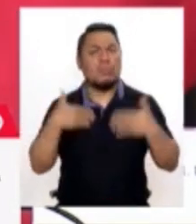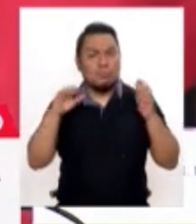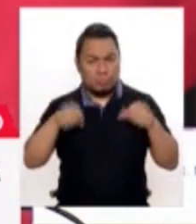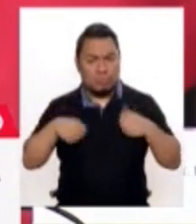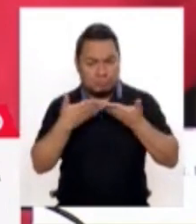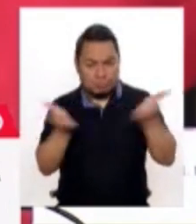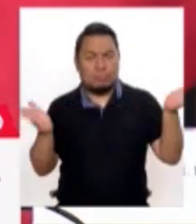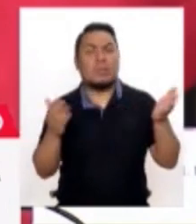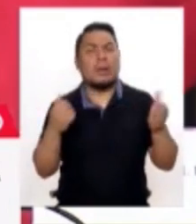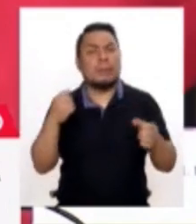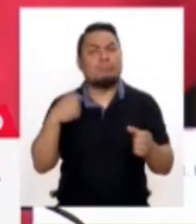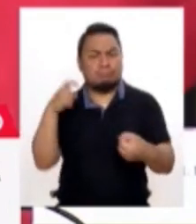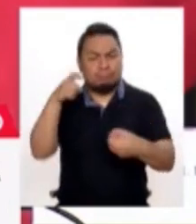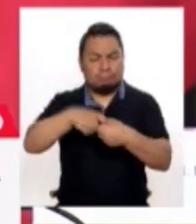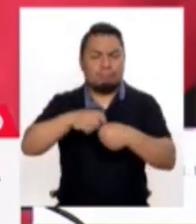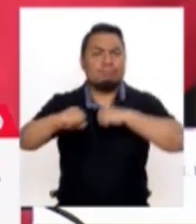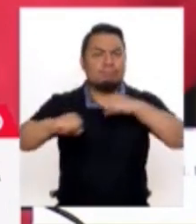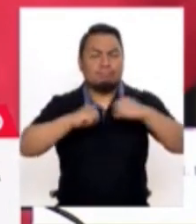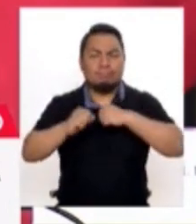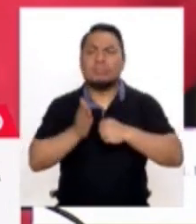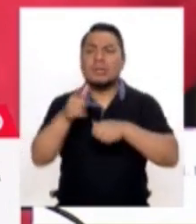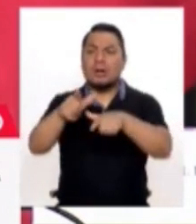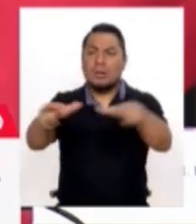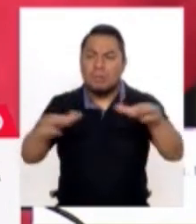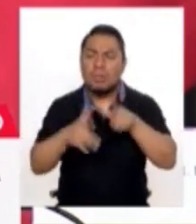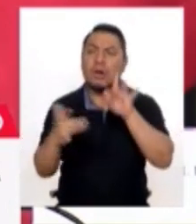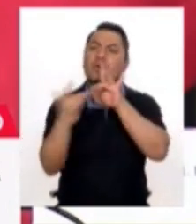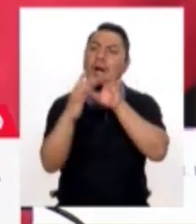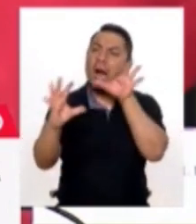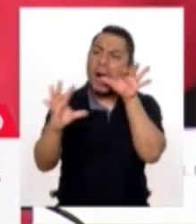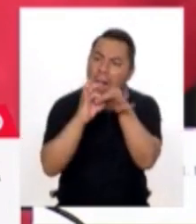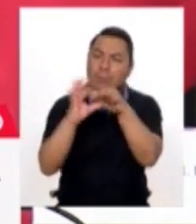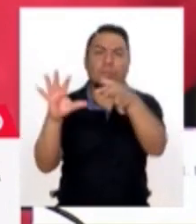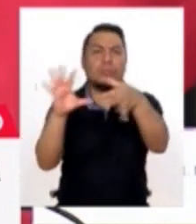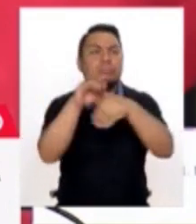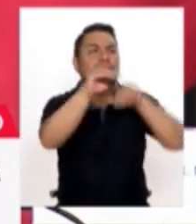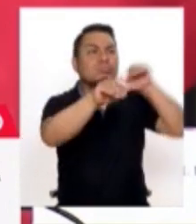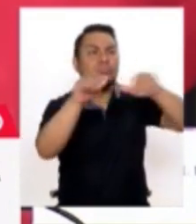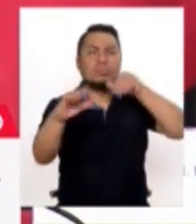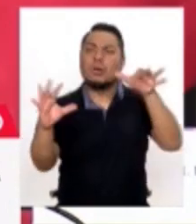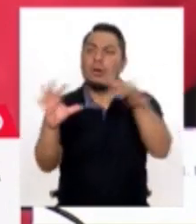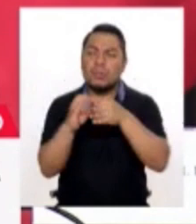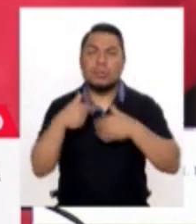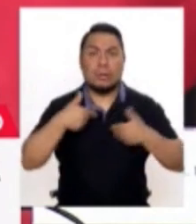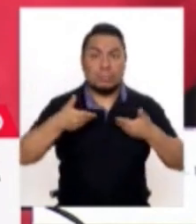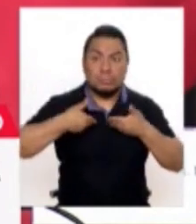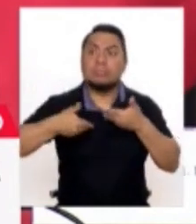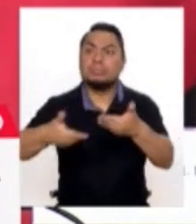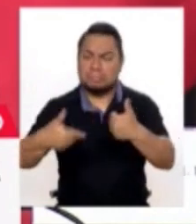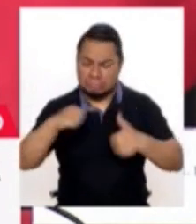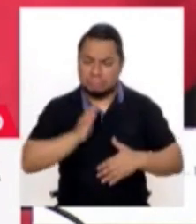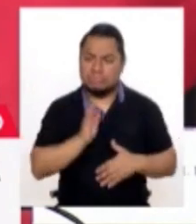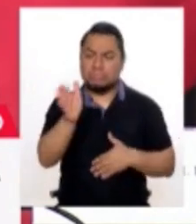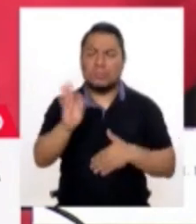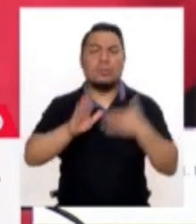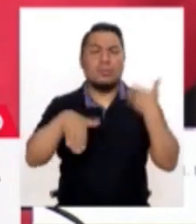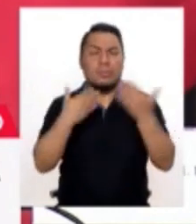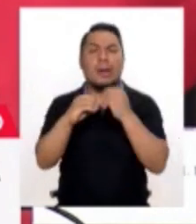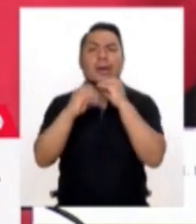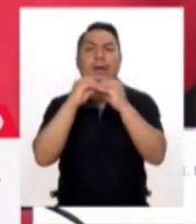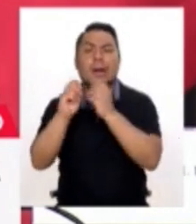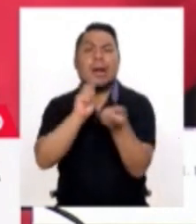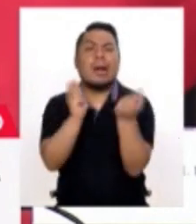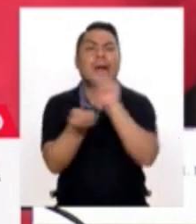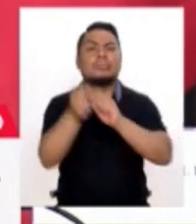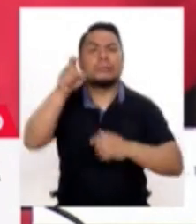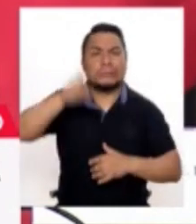participar activamente en los espacios de articulación a los que nos convoque para encaminar las reformas y